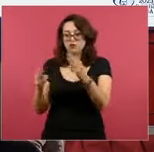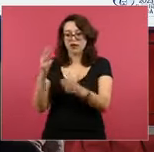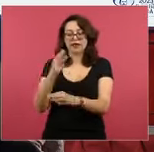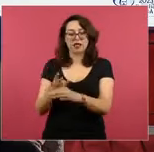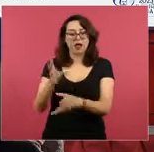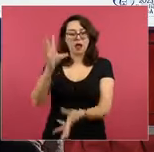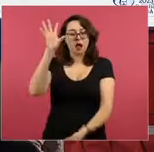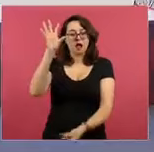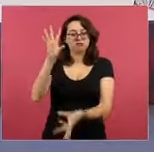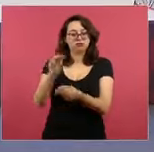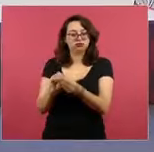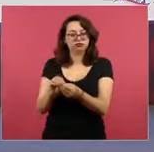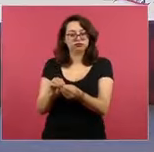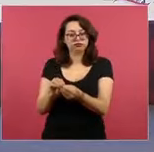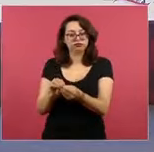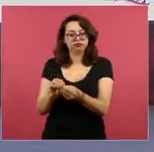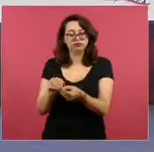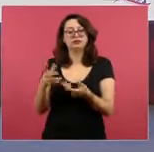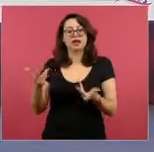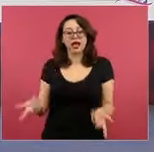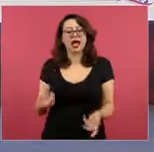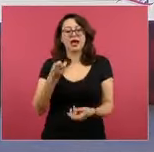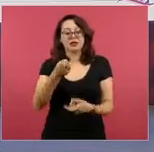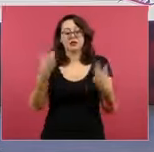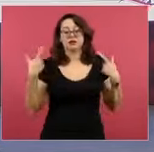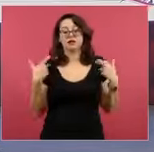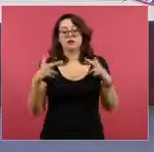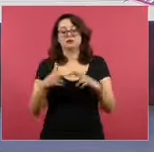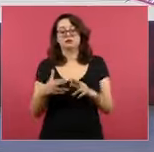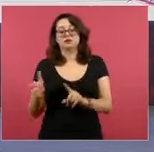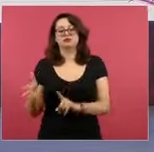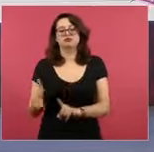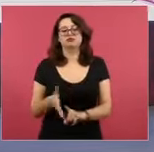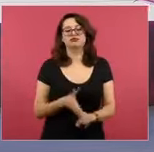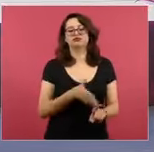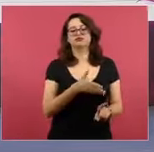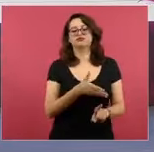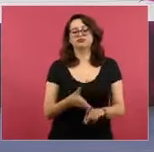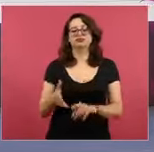la integración es tarea del docente. La siguiente.